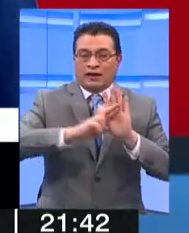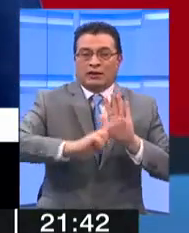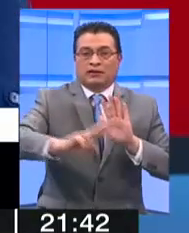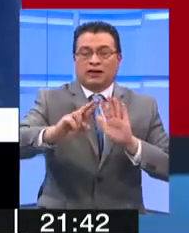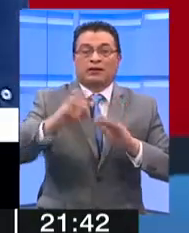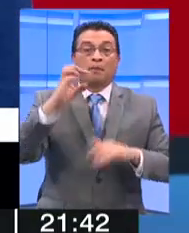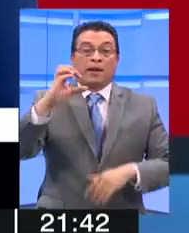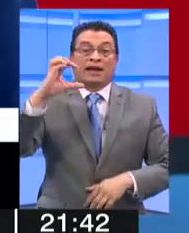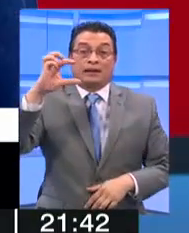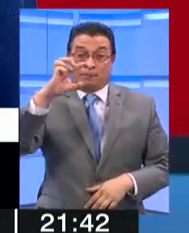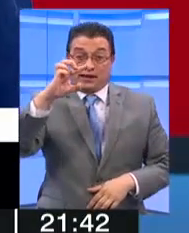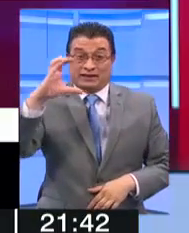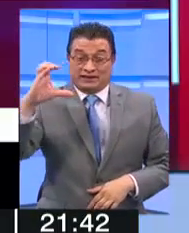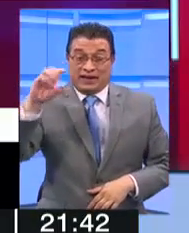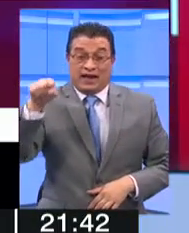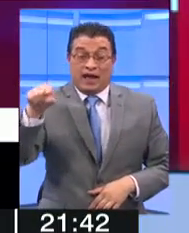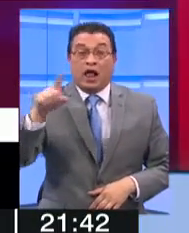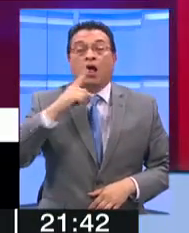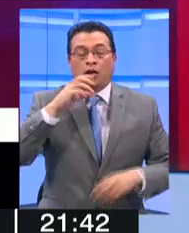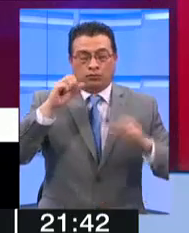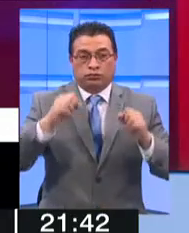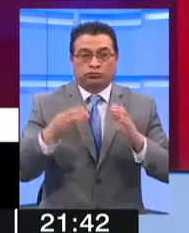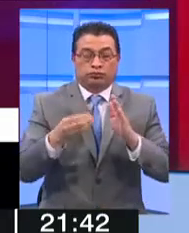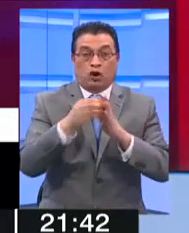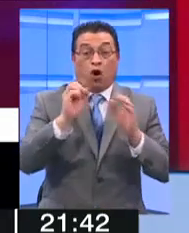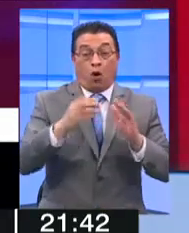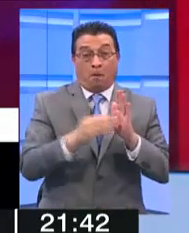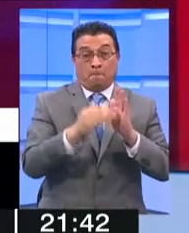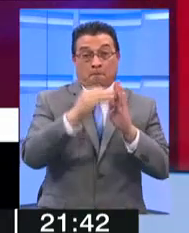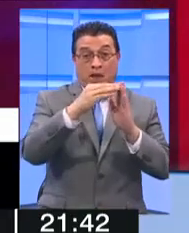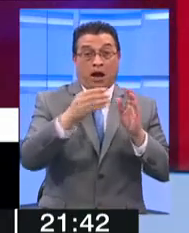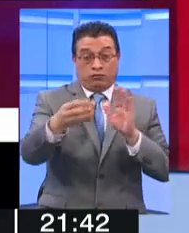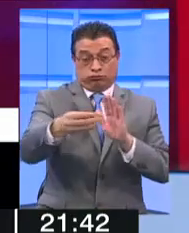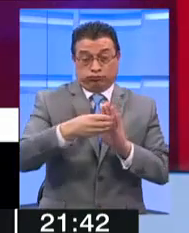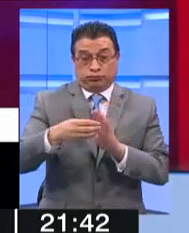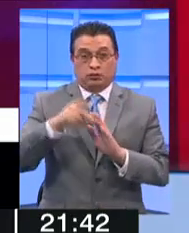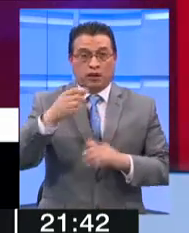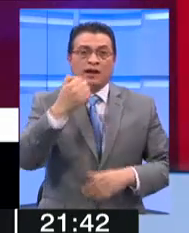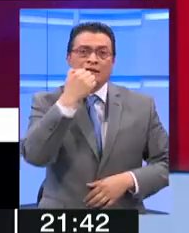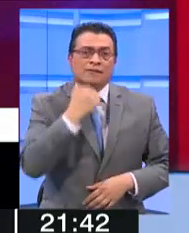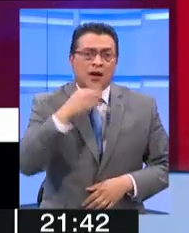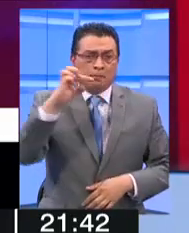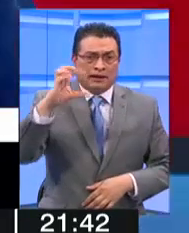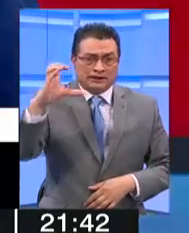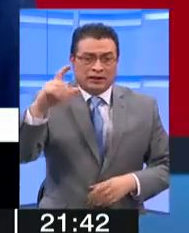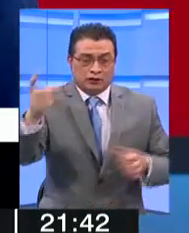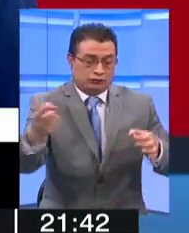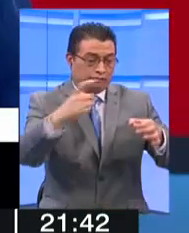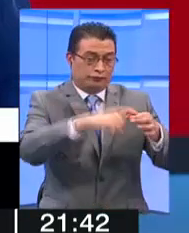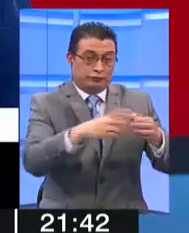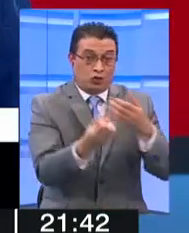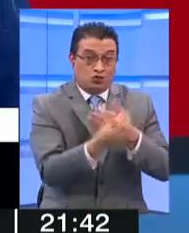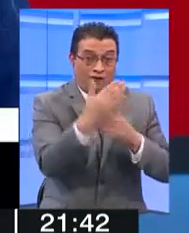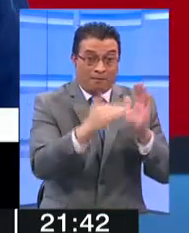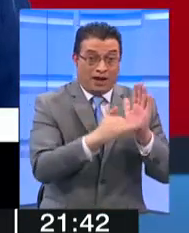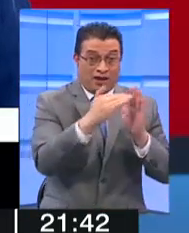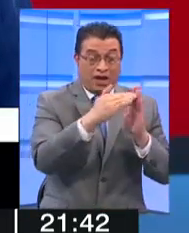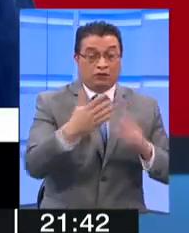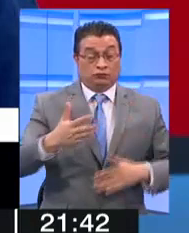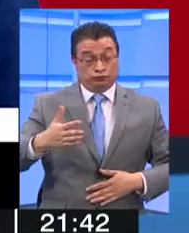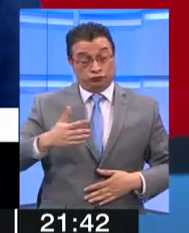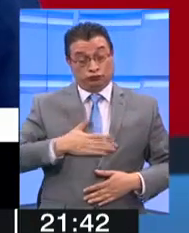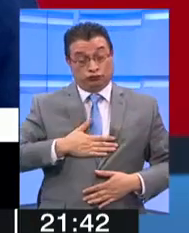del Partido Comunista puedan mantener o incluso subir su representación. ¿Se equivoca el Partido Comunista al mantenerse dentro de la nueva mayoría? Desde nuestra tesis